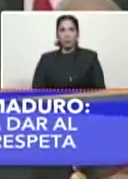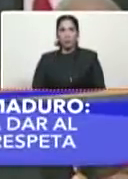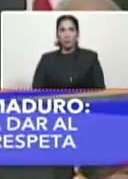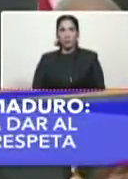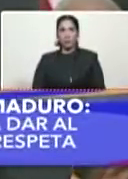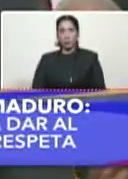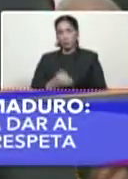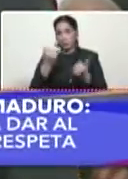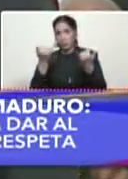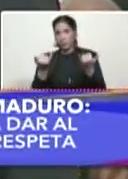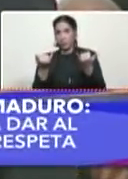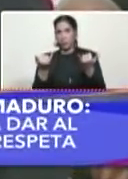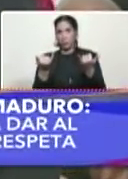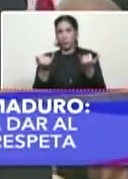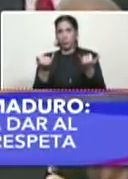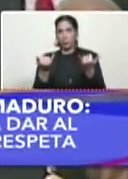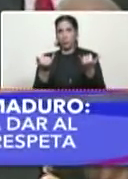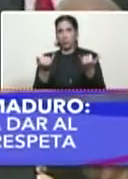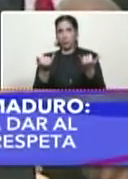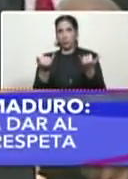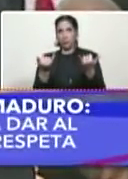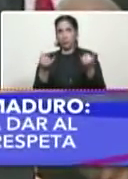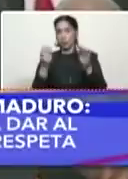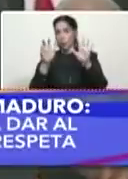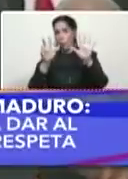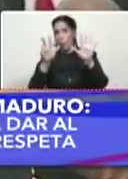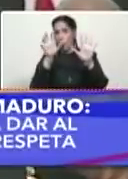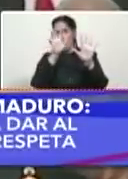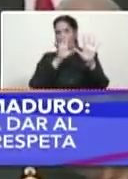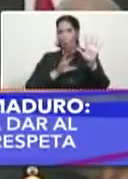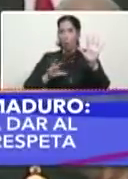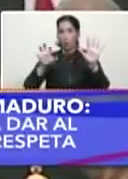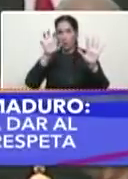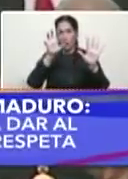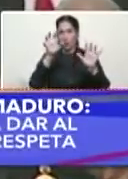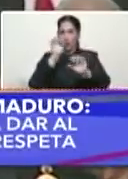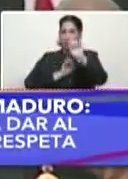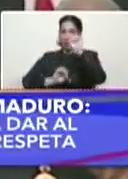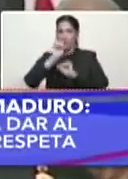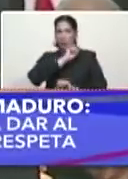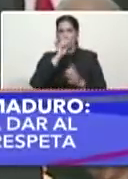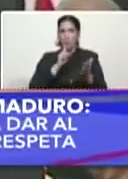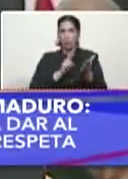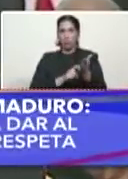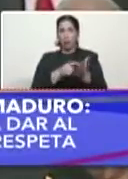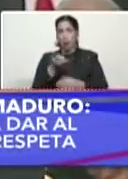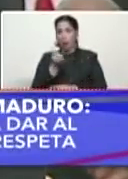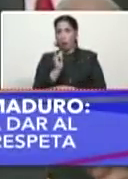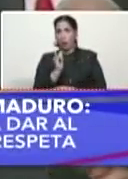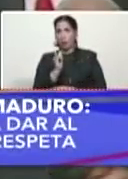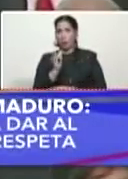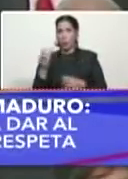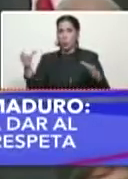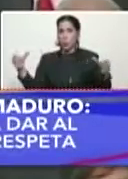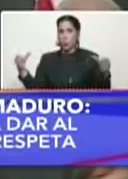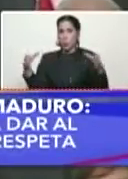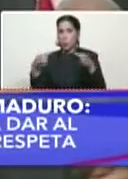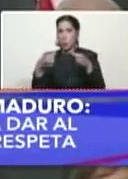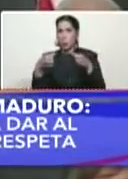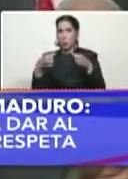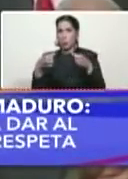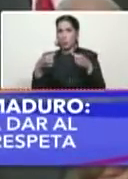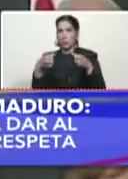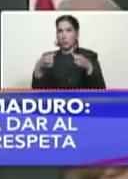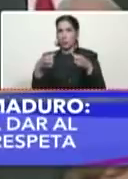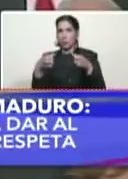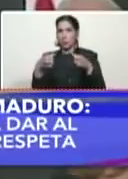En este momento, las ocho regiones de defensa integral se encuentran agrupadas